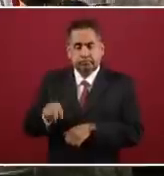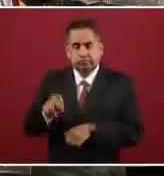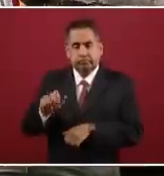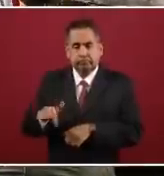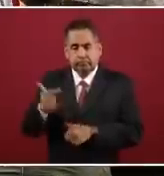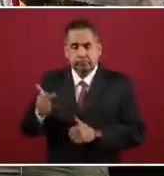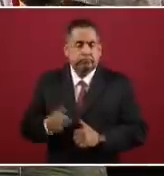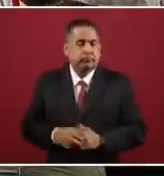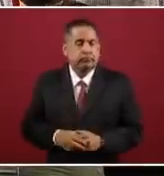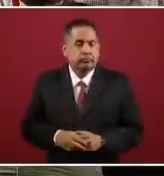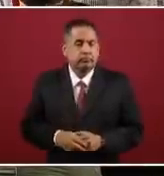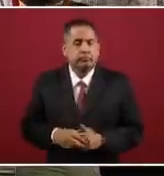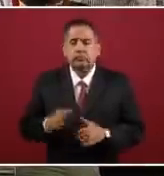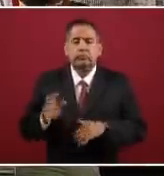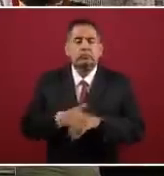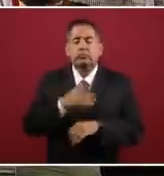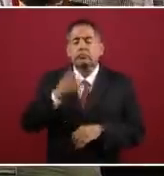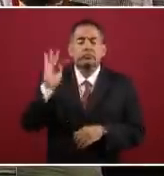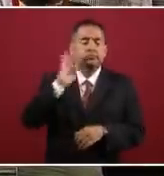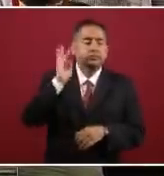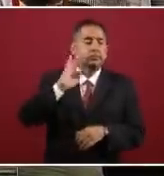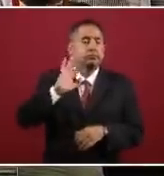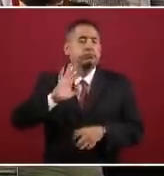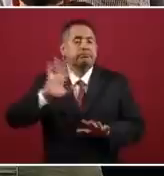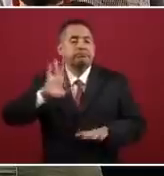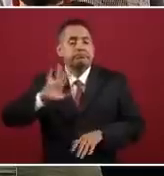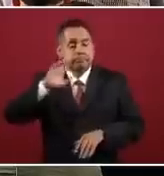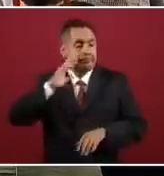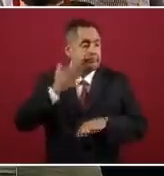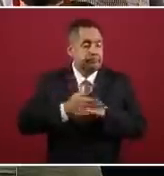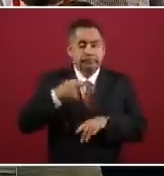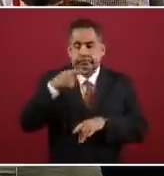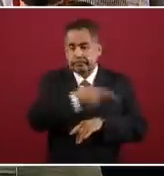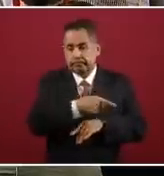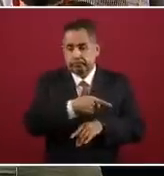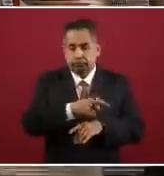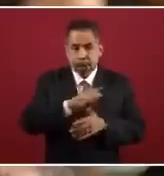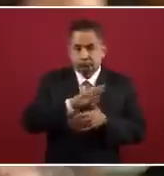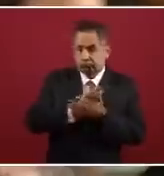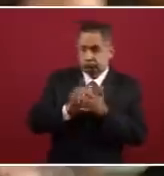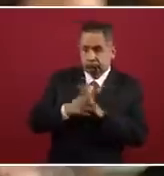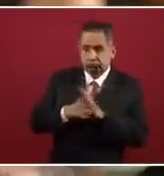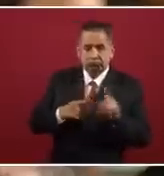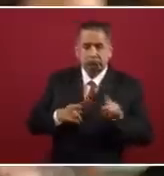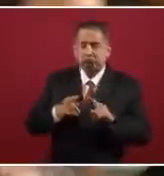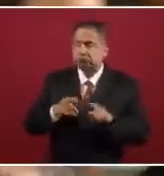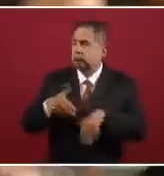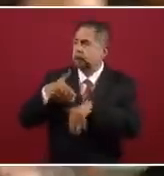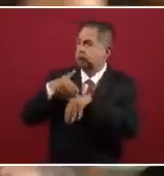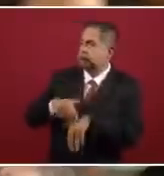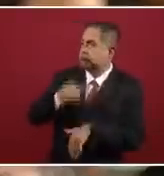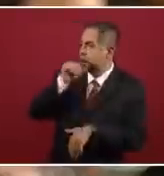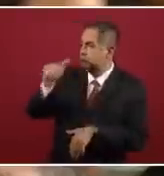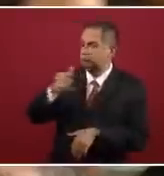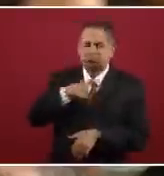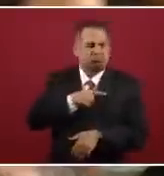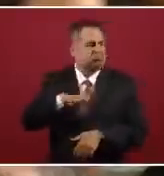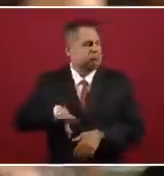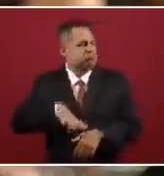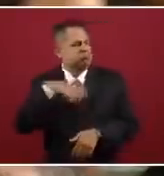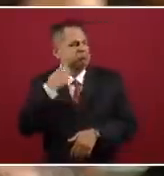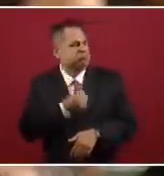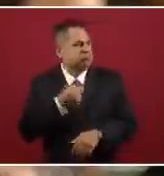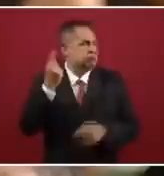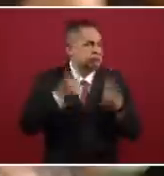1075-2012, por la supuesta responsabilidad de comisión de delitos de insubordinación y abuso de autoridad,